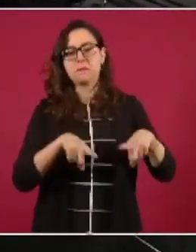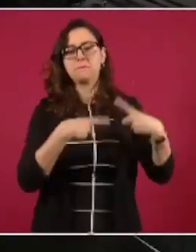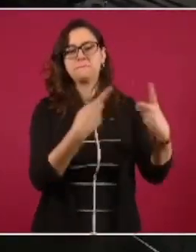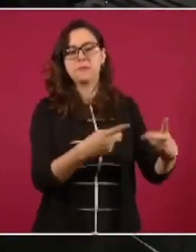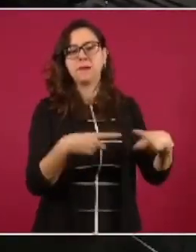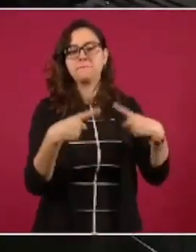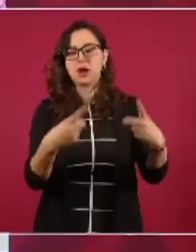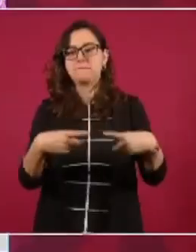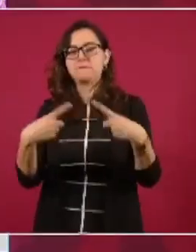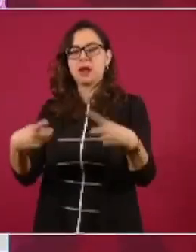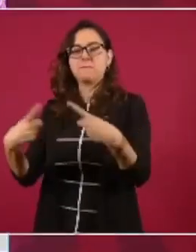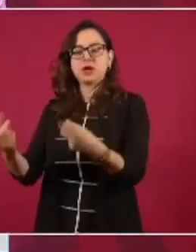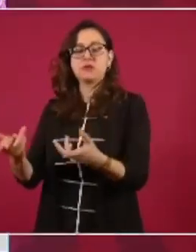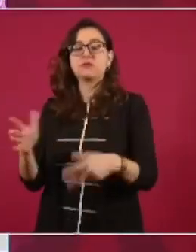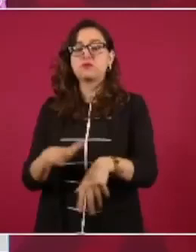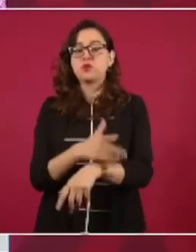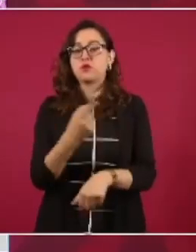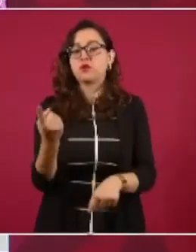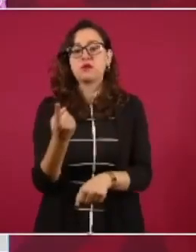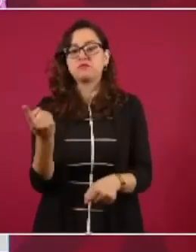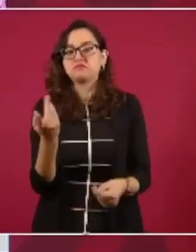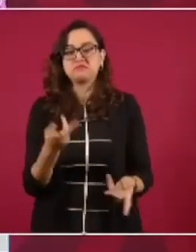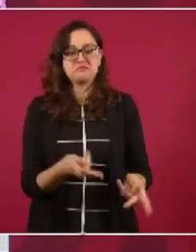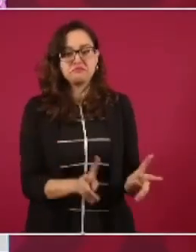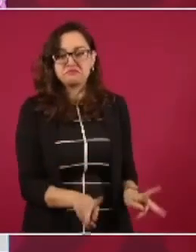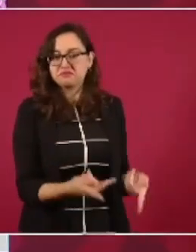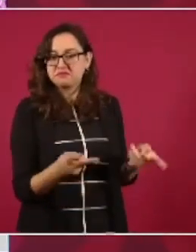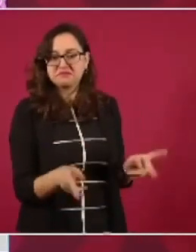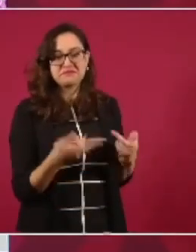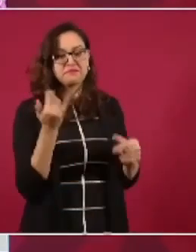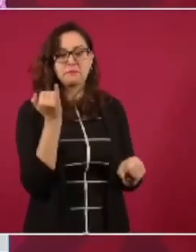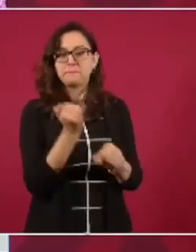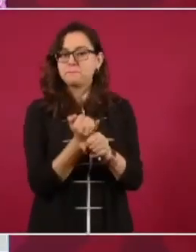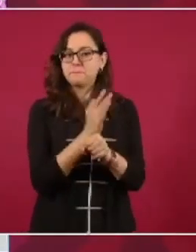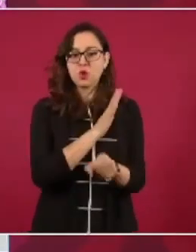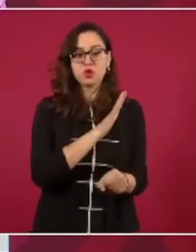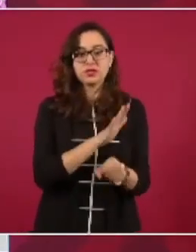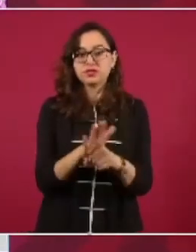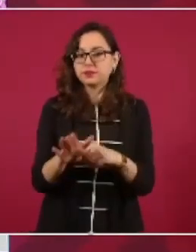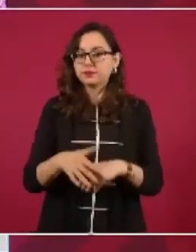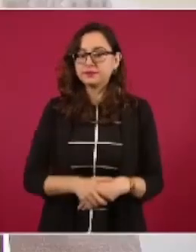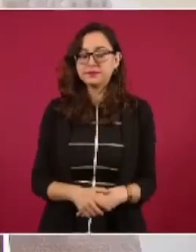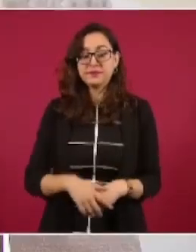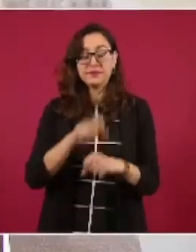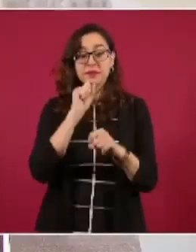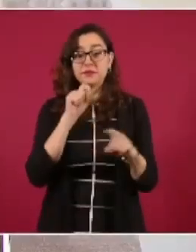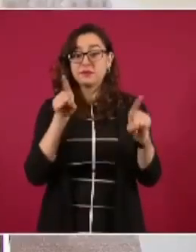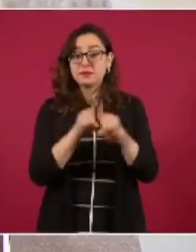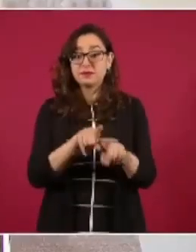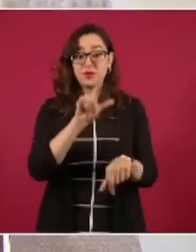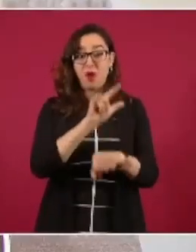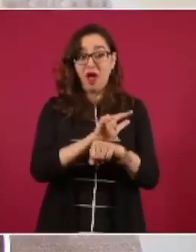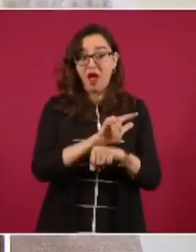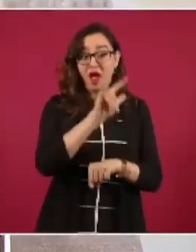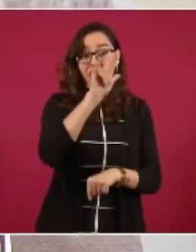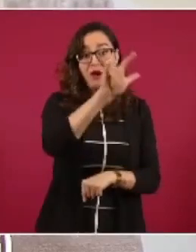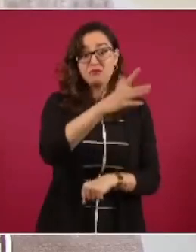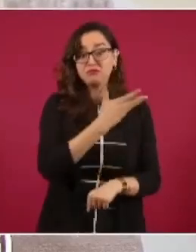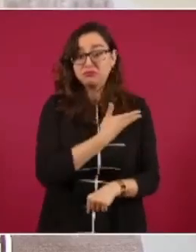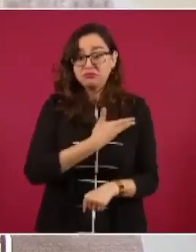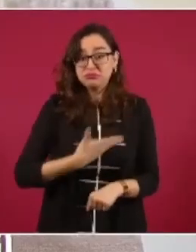y no hay forma de venderlo. Es como el avión presidencial.